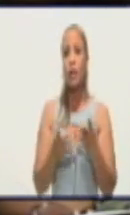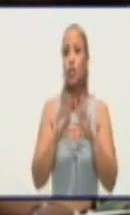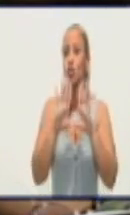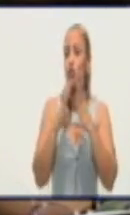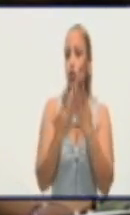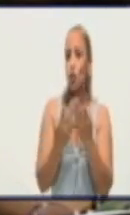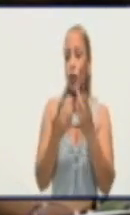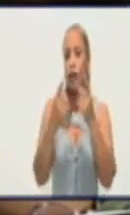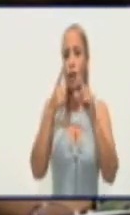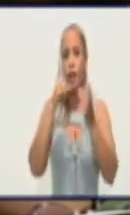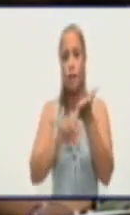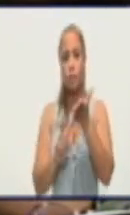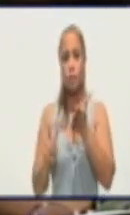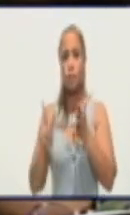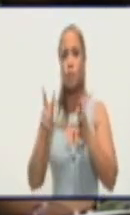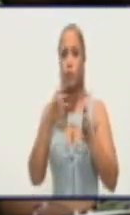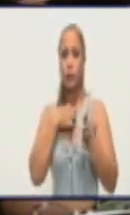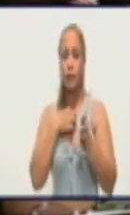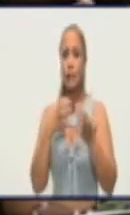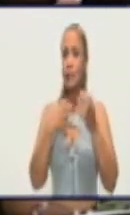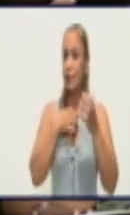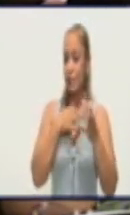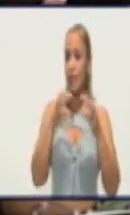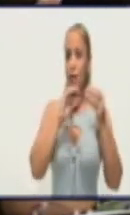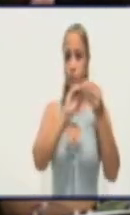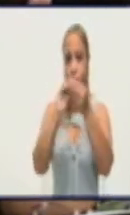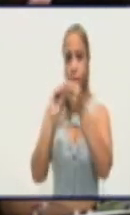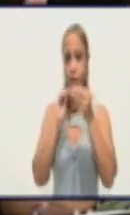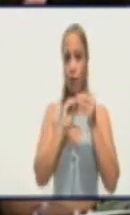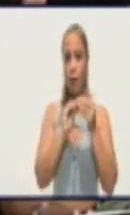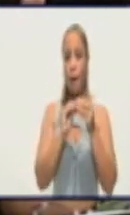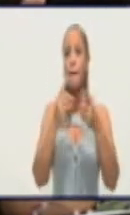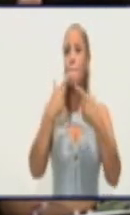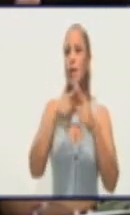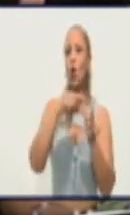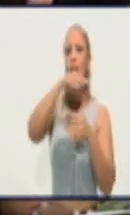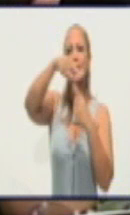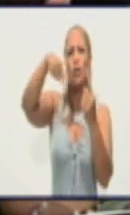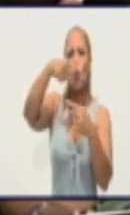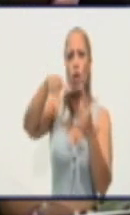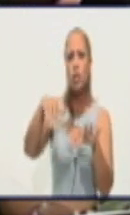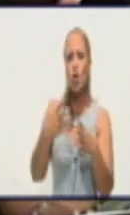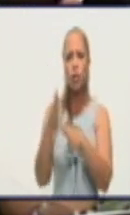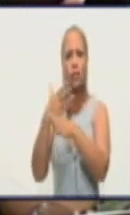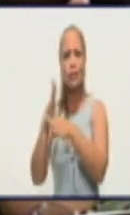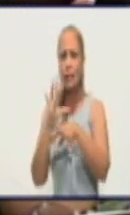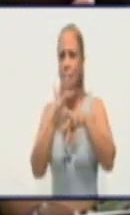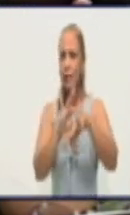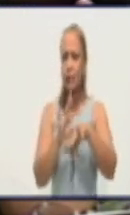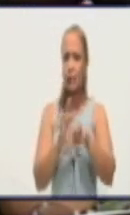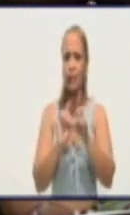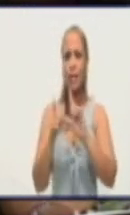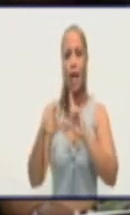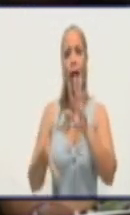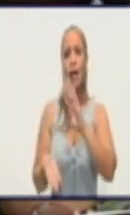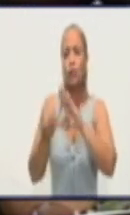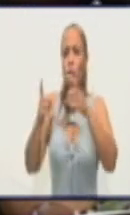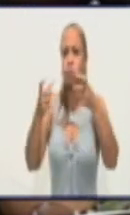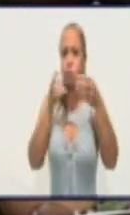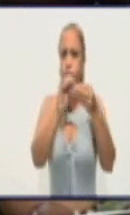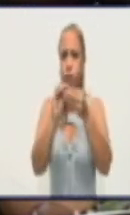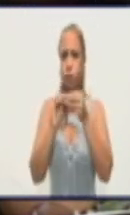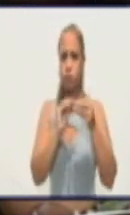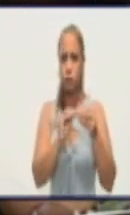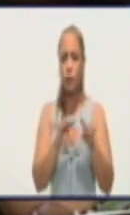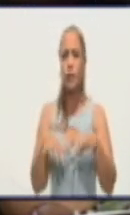provincias tienen transmisión, pero además la circulación de variantes de alto contagio y variantes incluso